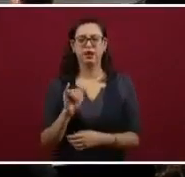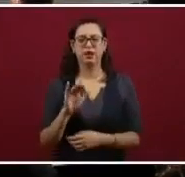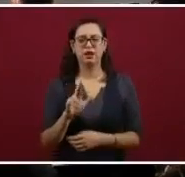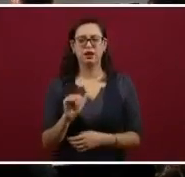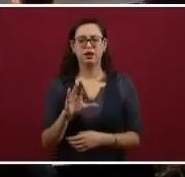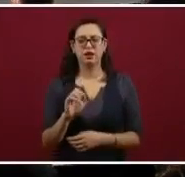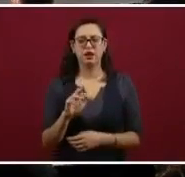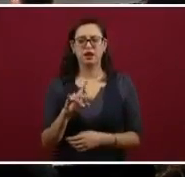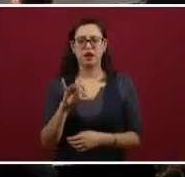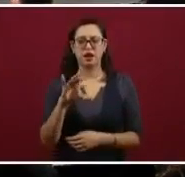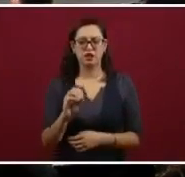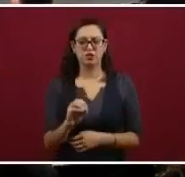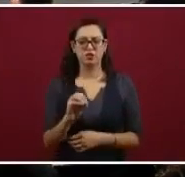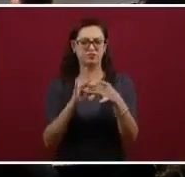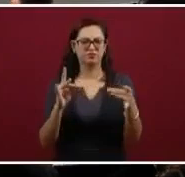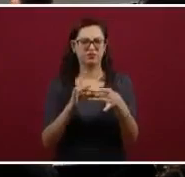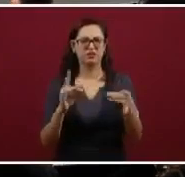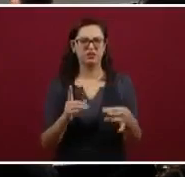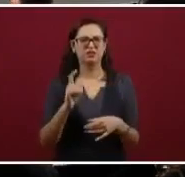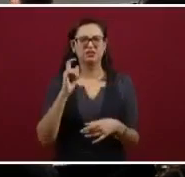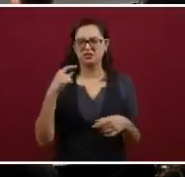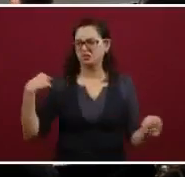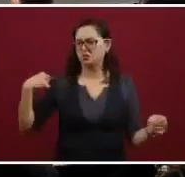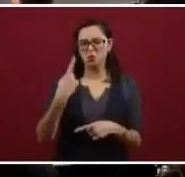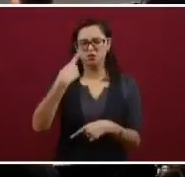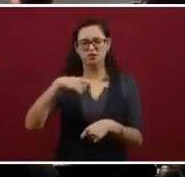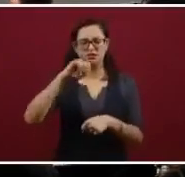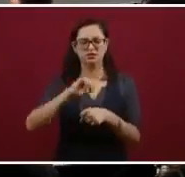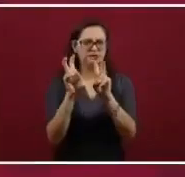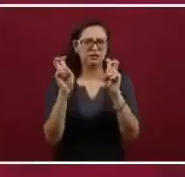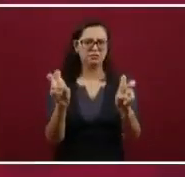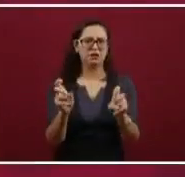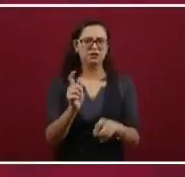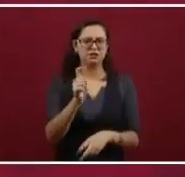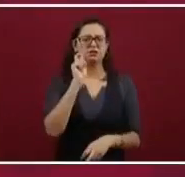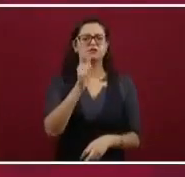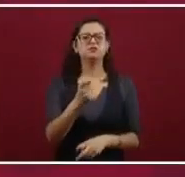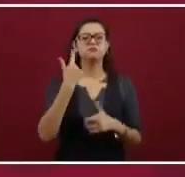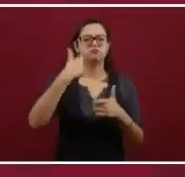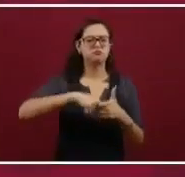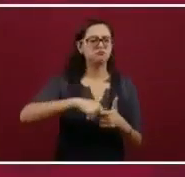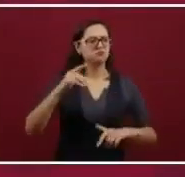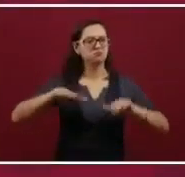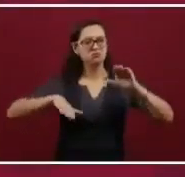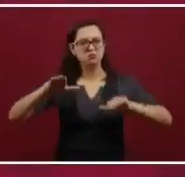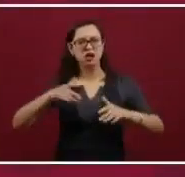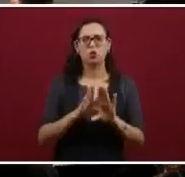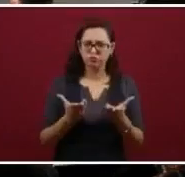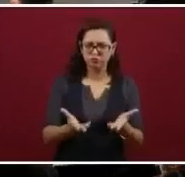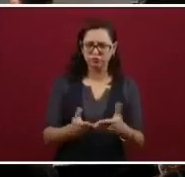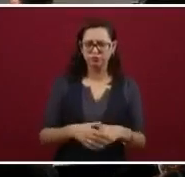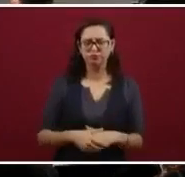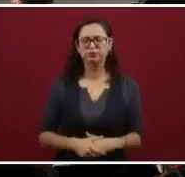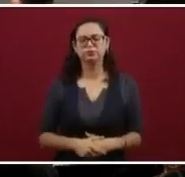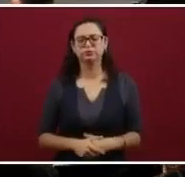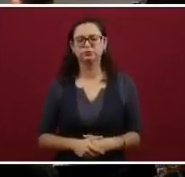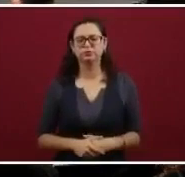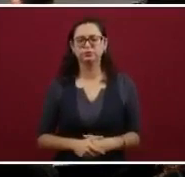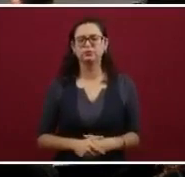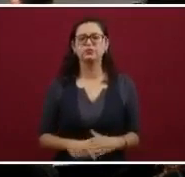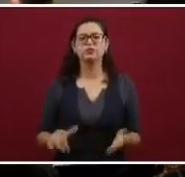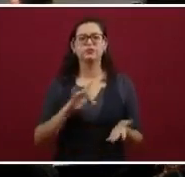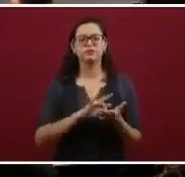nos informe qué sucedió en la semana en cuanto a precios de gasolinas, diésel y gas. Gracias, señor